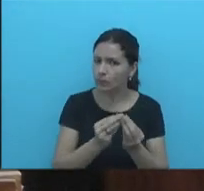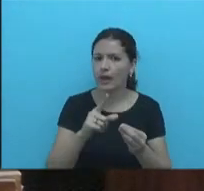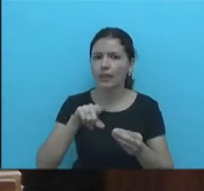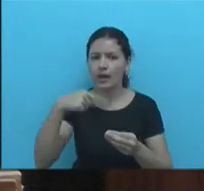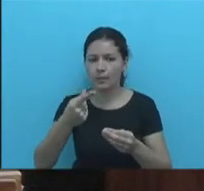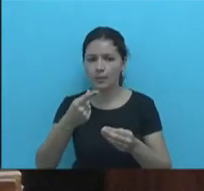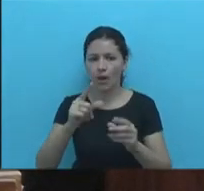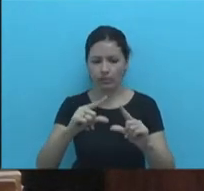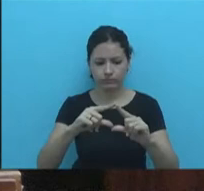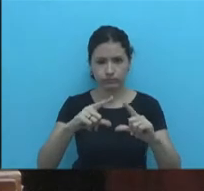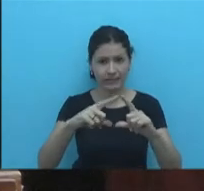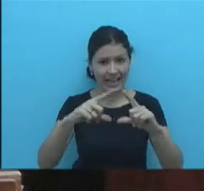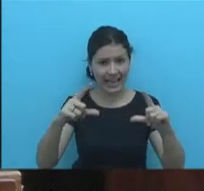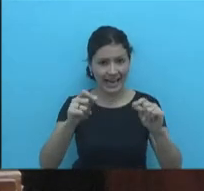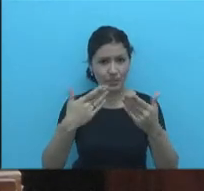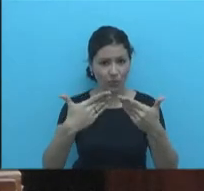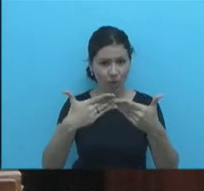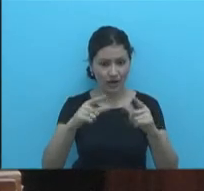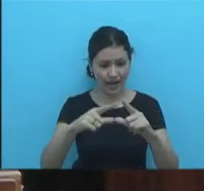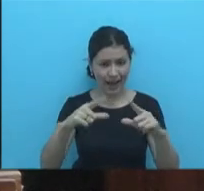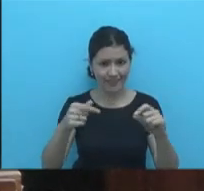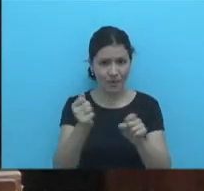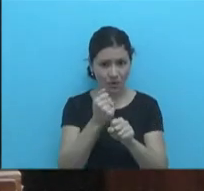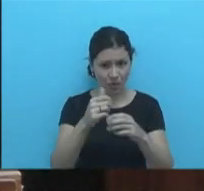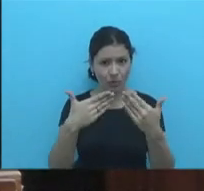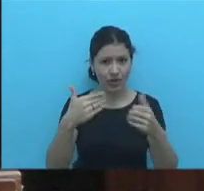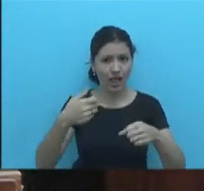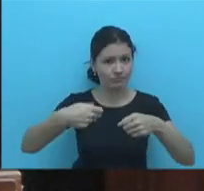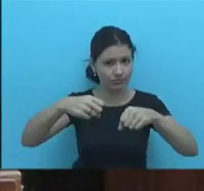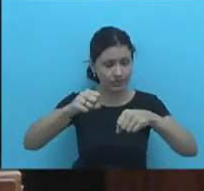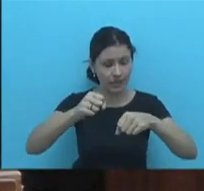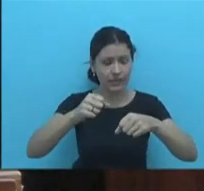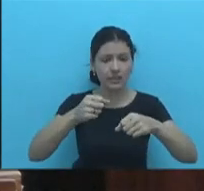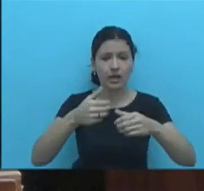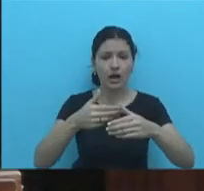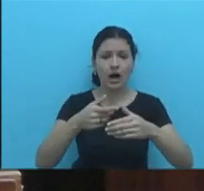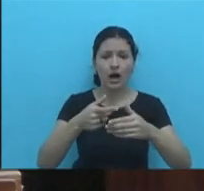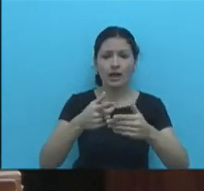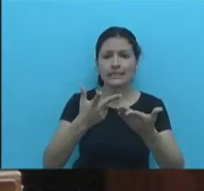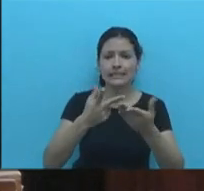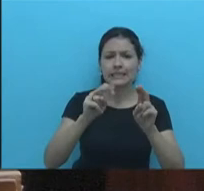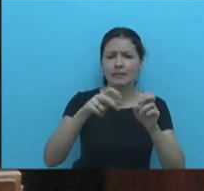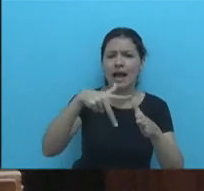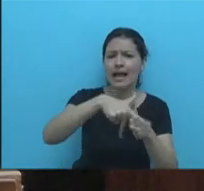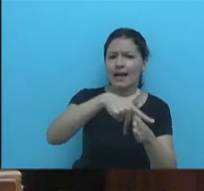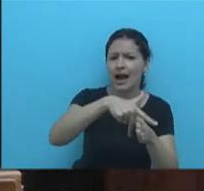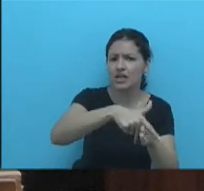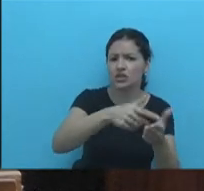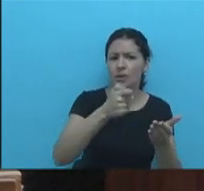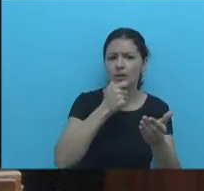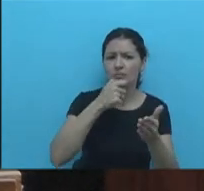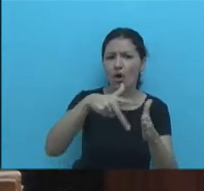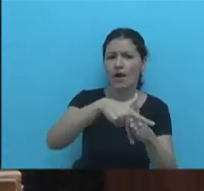en el carnet de conducir de cada conductor. En el caso del caballo, ¿cómo harían si uno no paga las